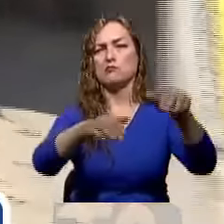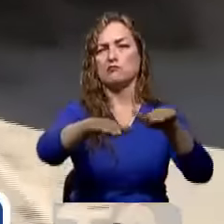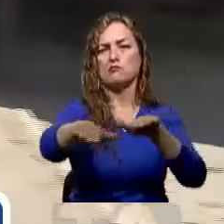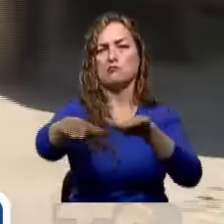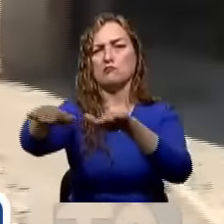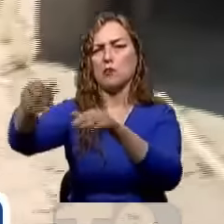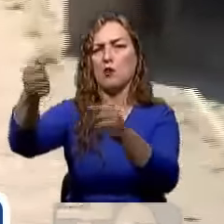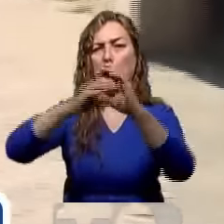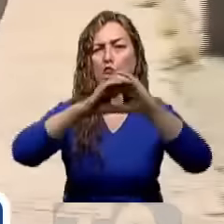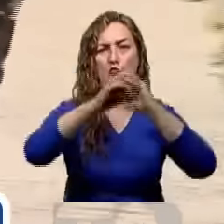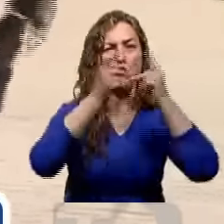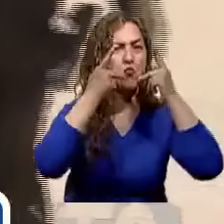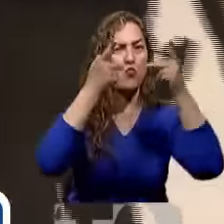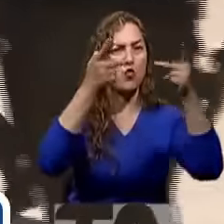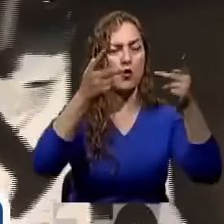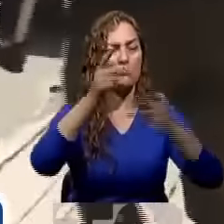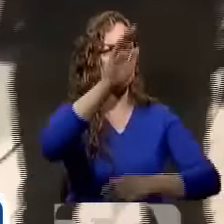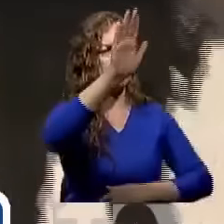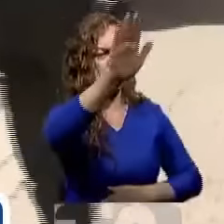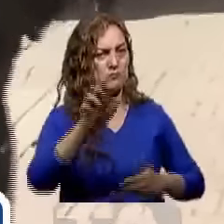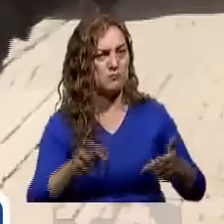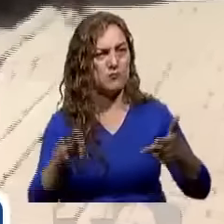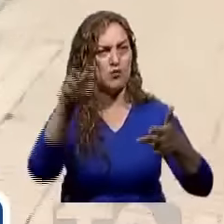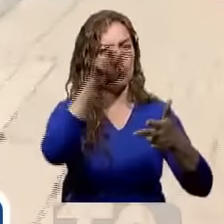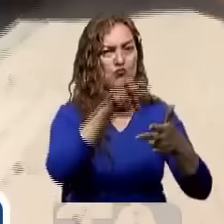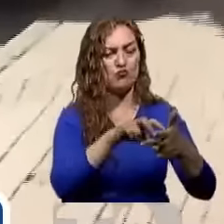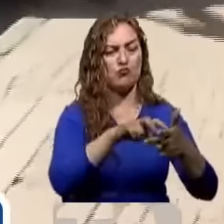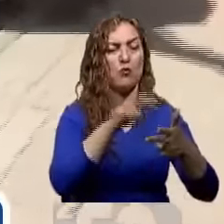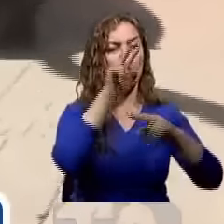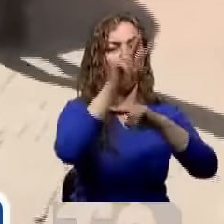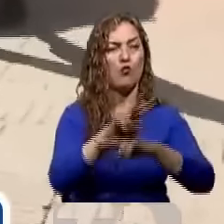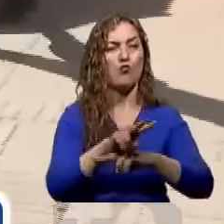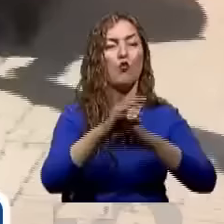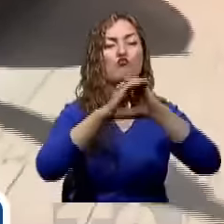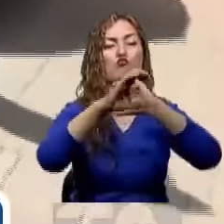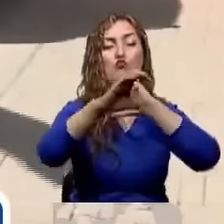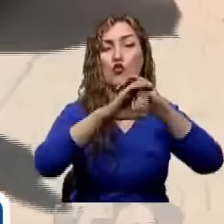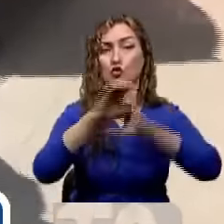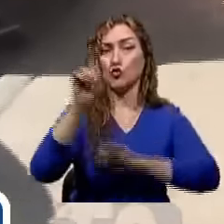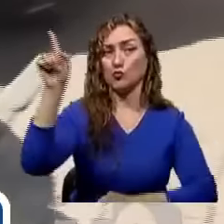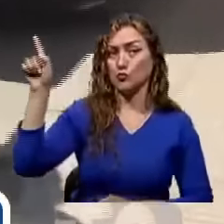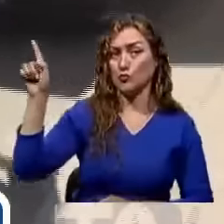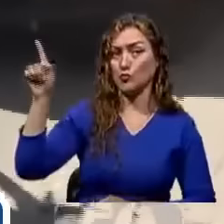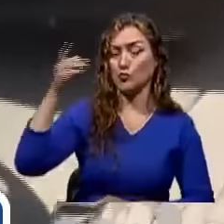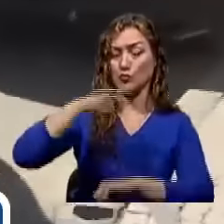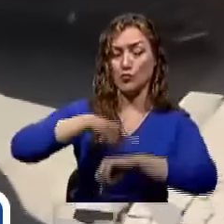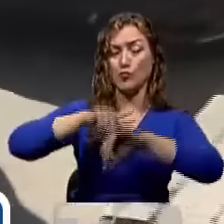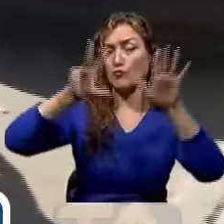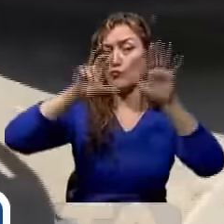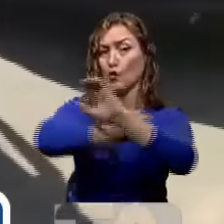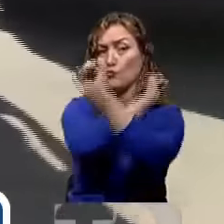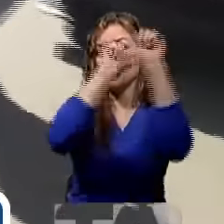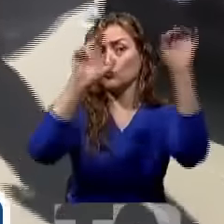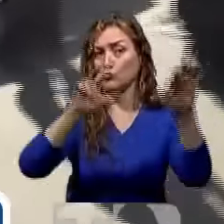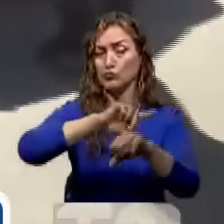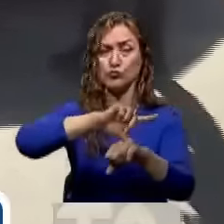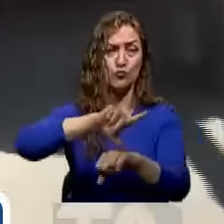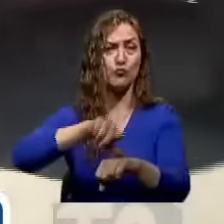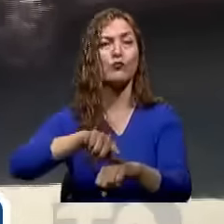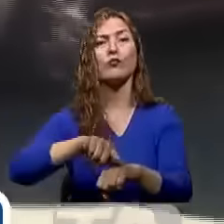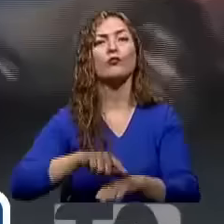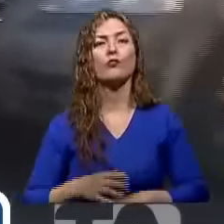unidades de transporte público. Precisamente en este momento acaban de parar a una unidad. Son las 8:08 a.m.